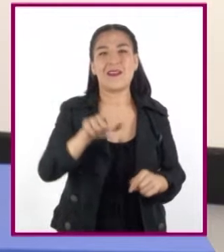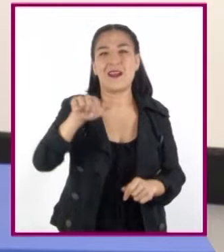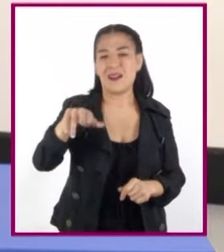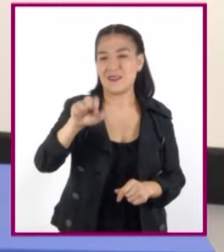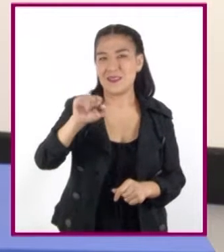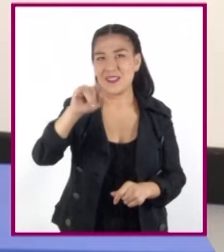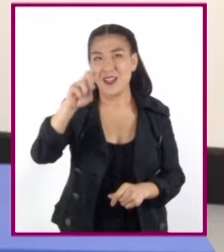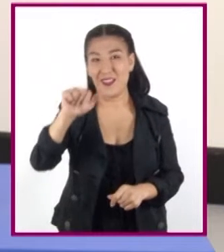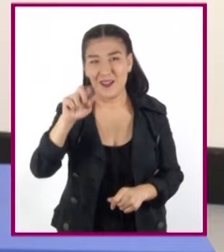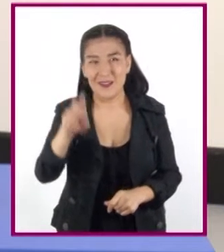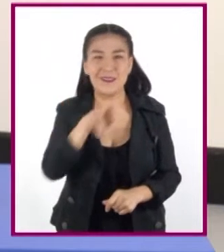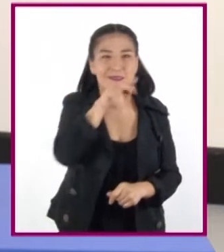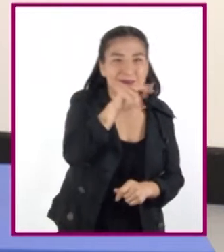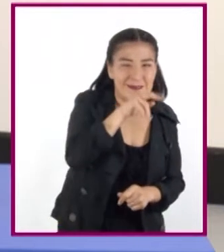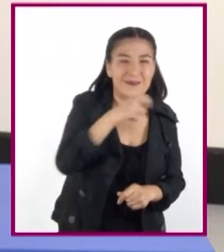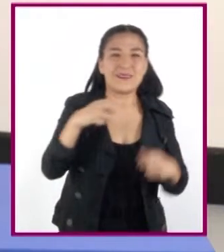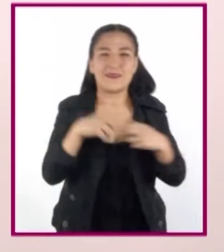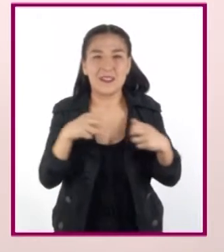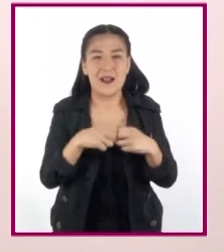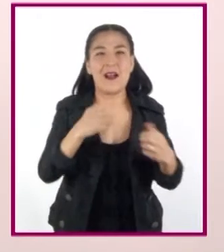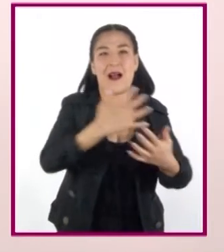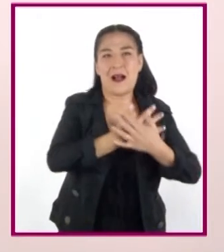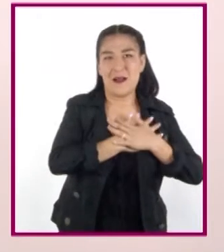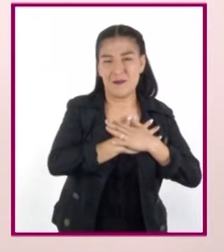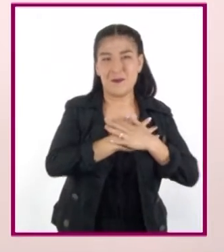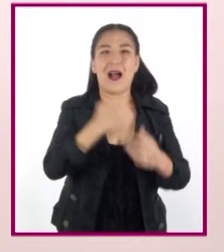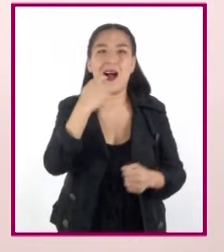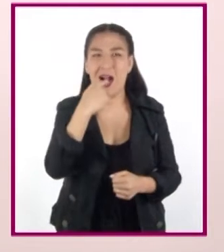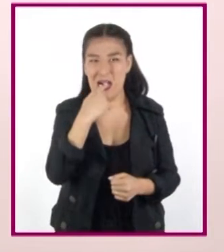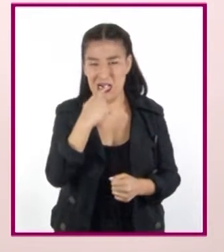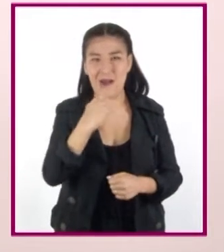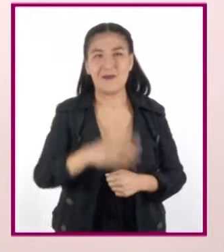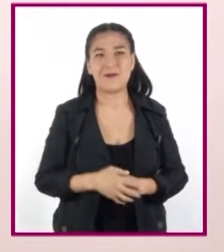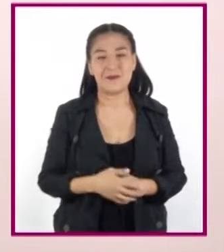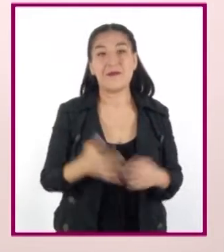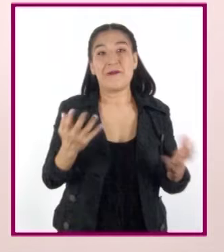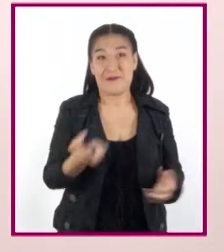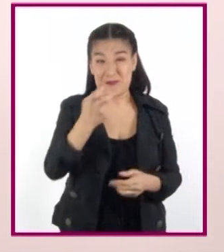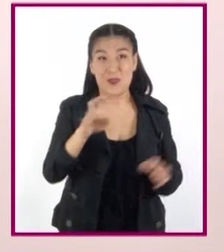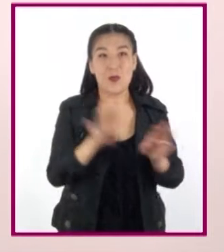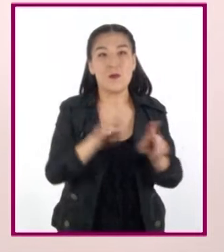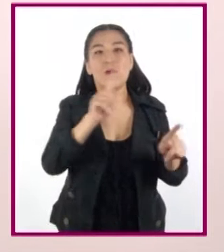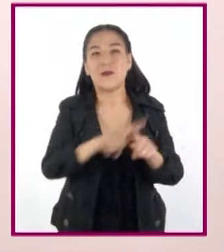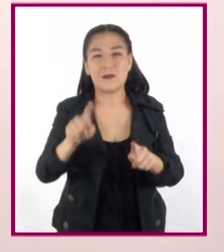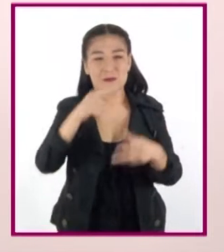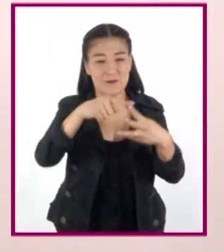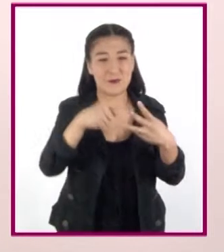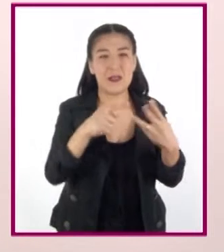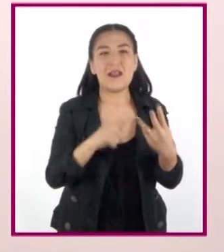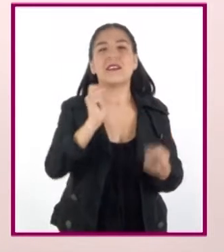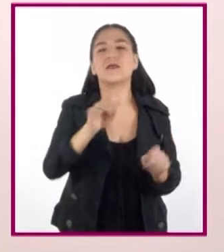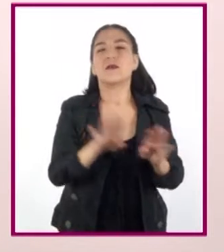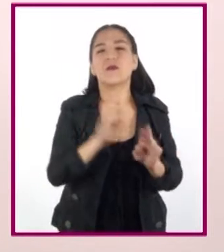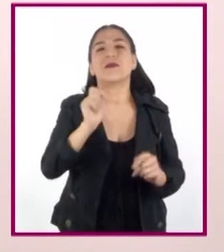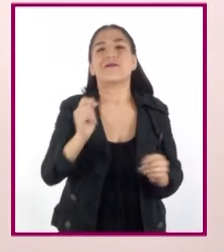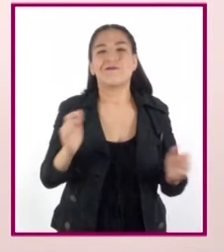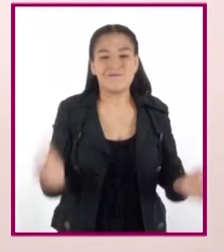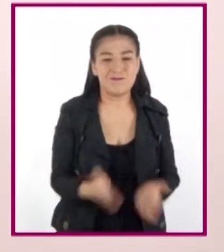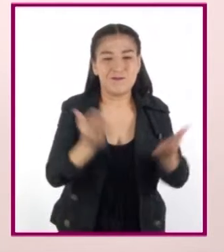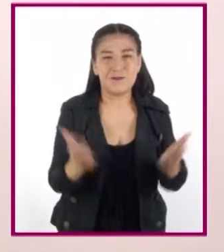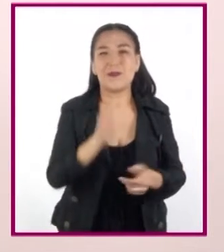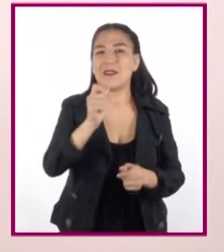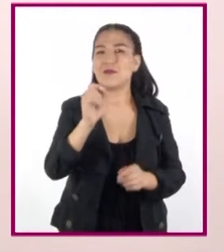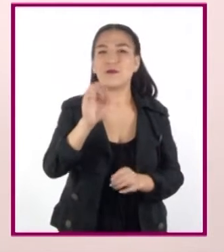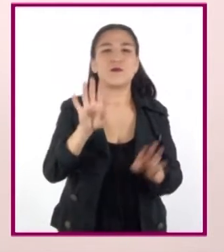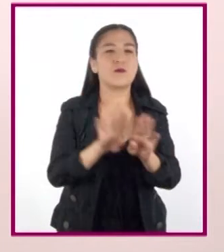los celos o el amor. En general podemos concluir que las emociones son el impulso biológico, la